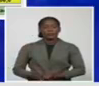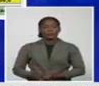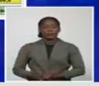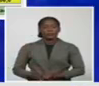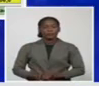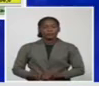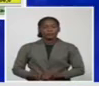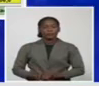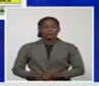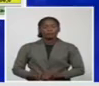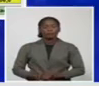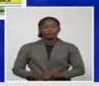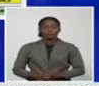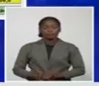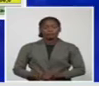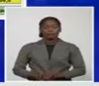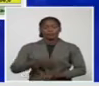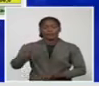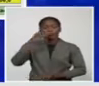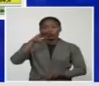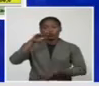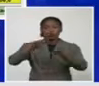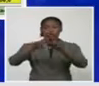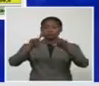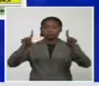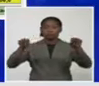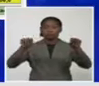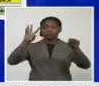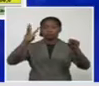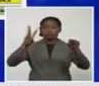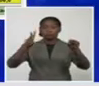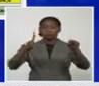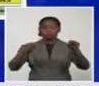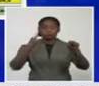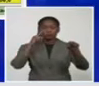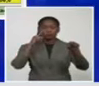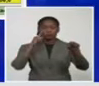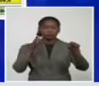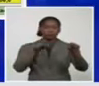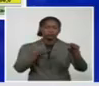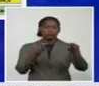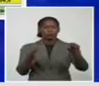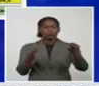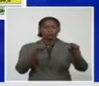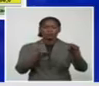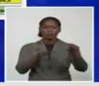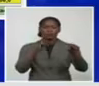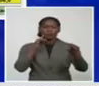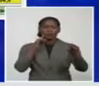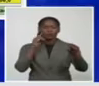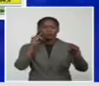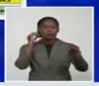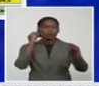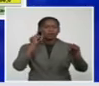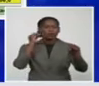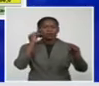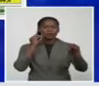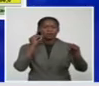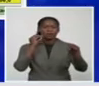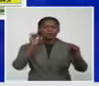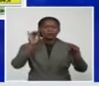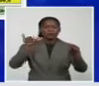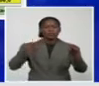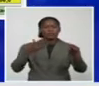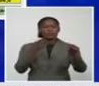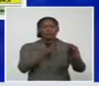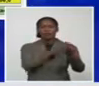Cuba, con una tasa inferior a la del día de ayer en los últimos 15 días,